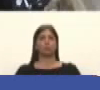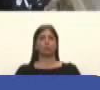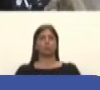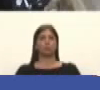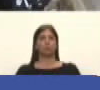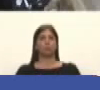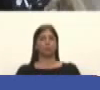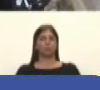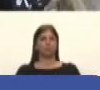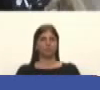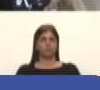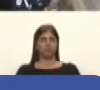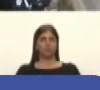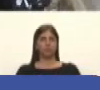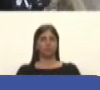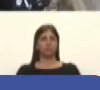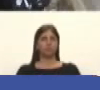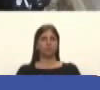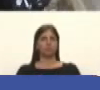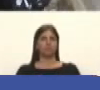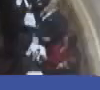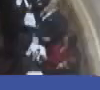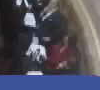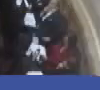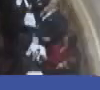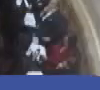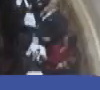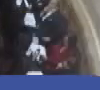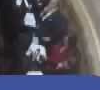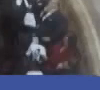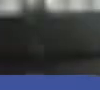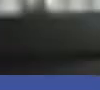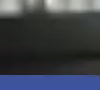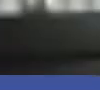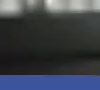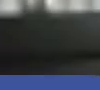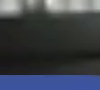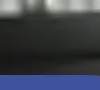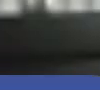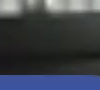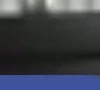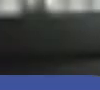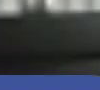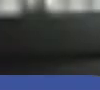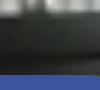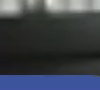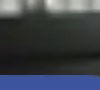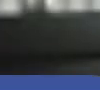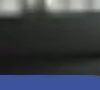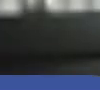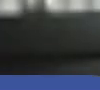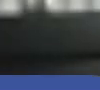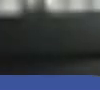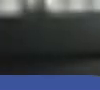peleas, discusiones. Un gobierno que no tiene músculo parlamentario, no puede ser que esta